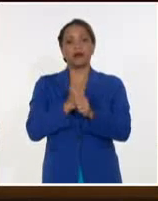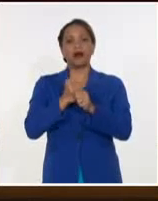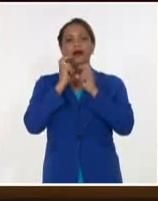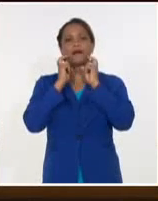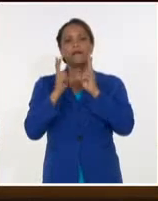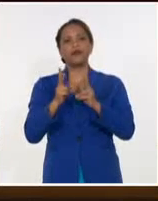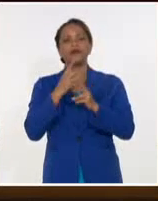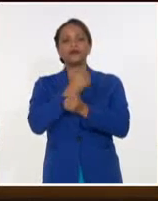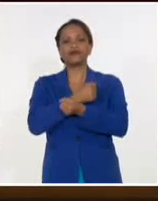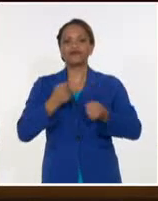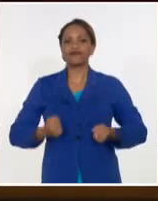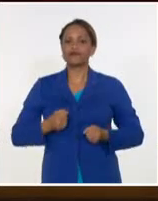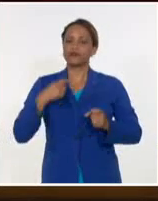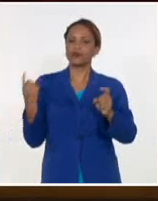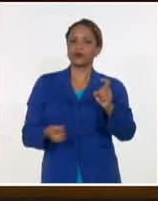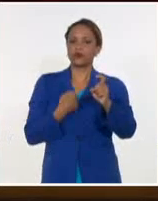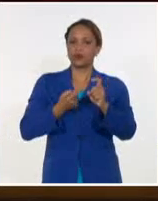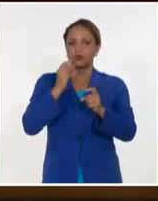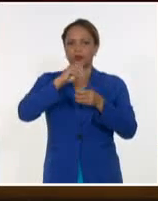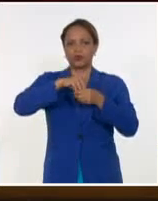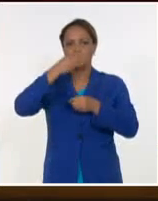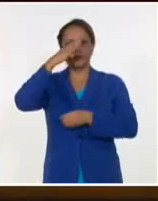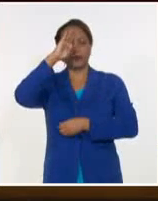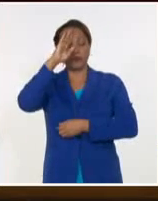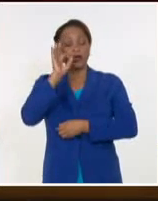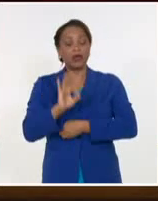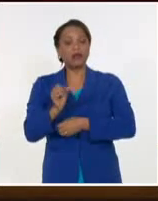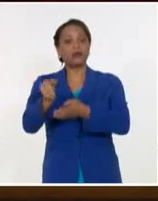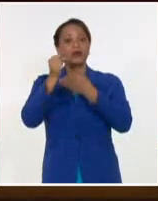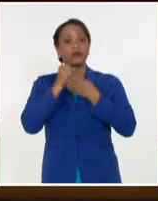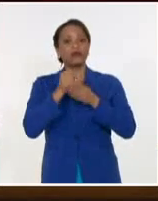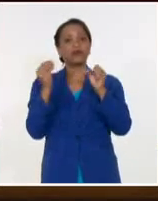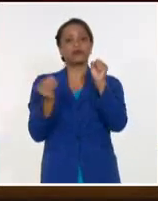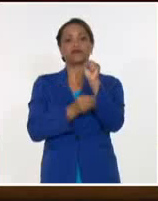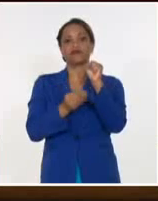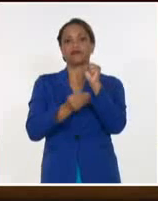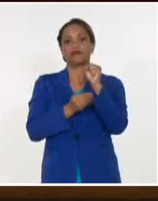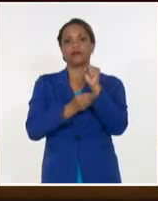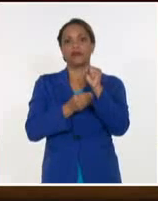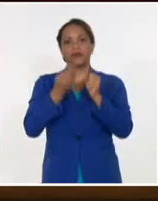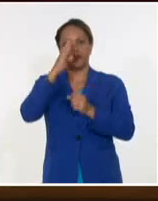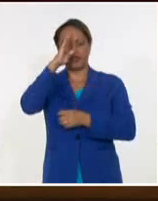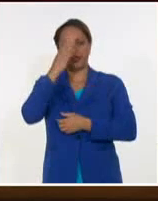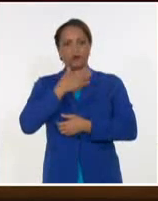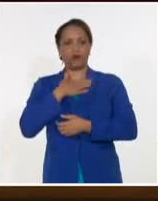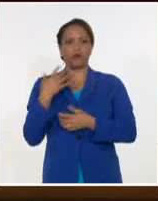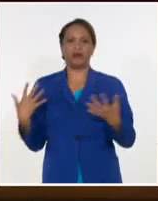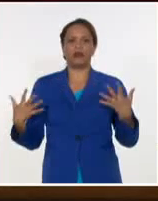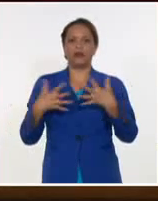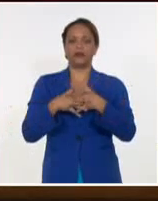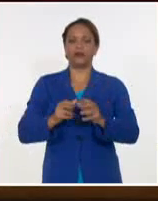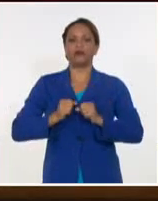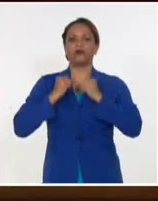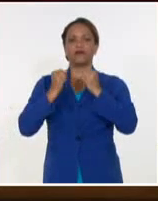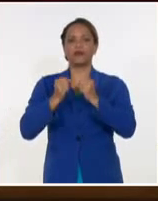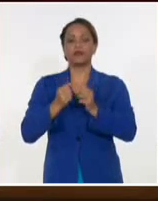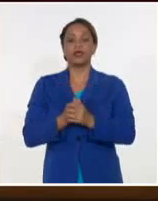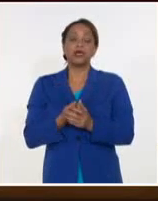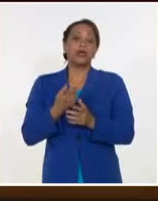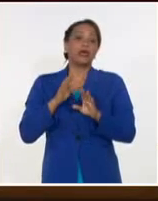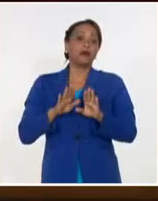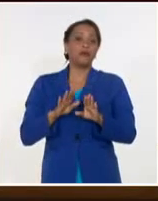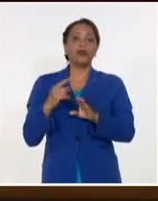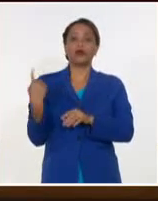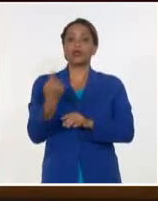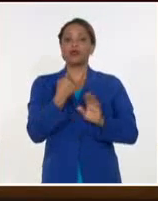sacrifican y luchan en él, lo que también contribuye al fortalecimiento de nuestras relaciones. Espero que todas las